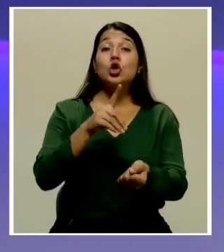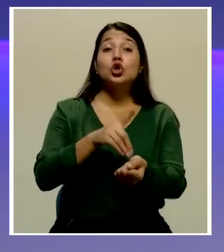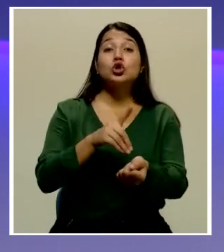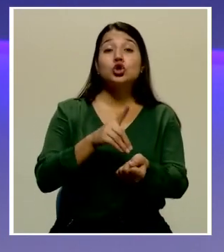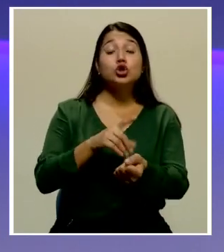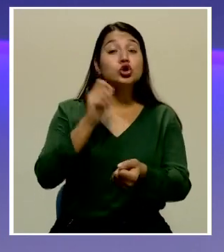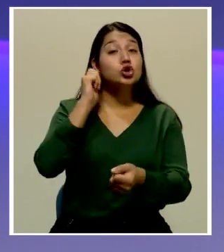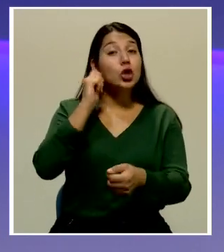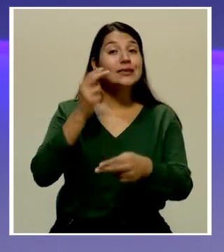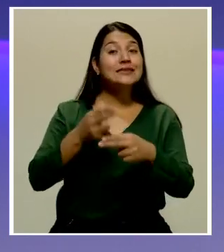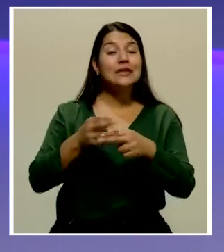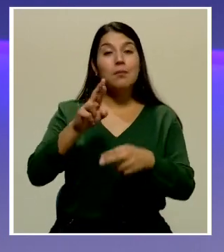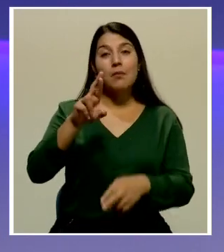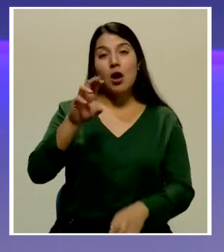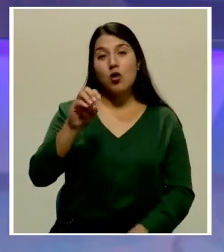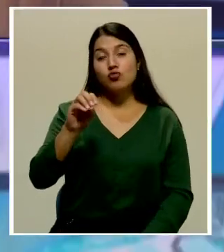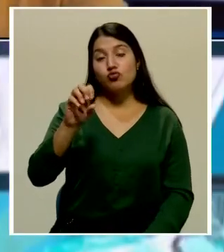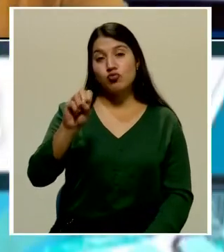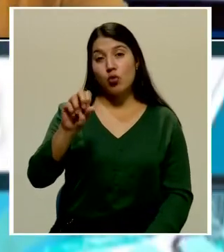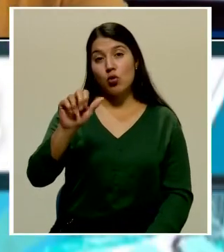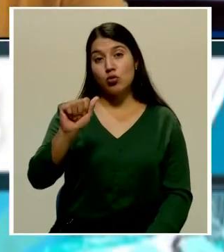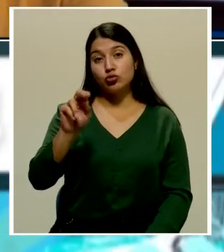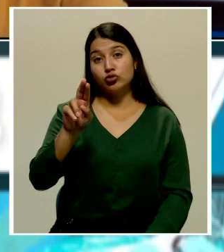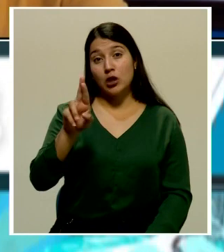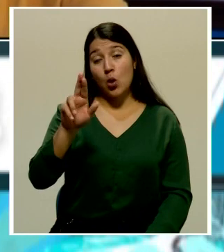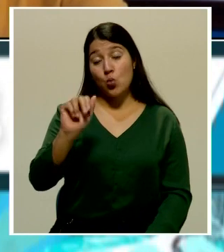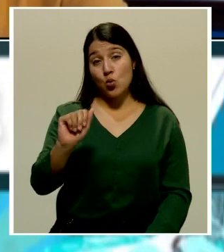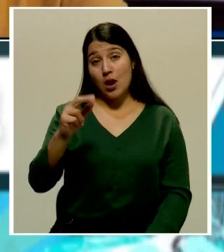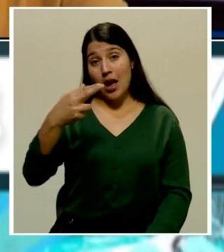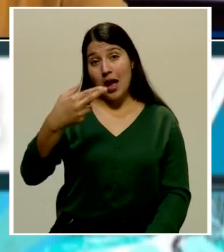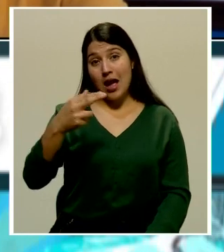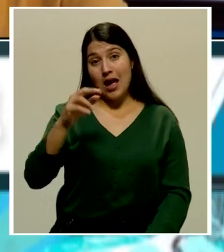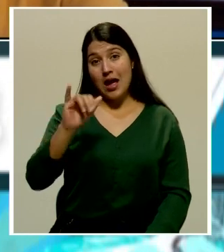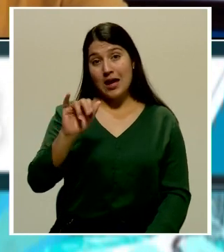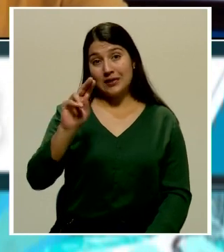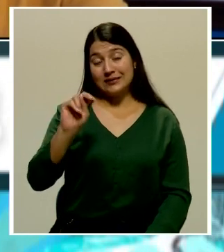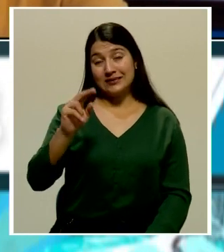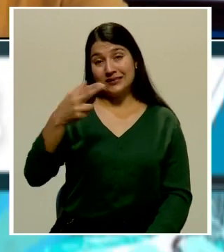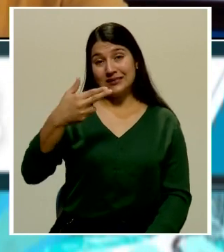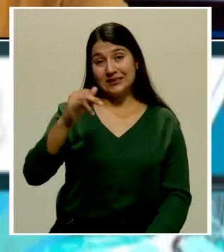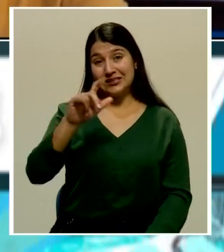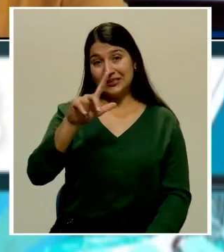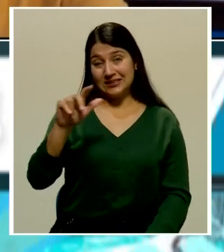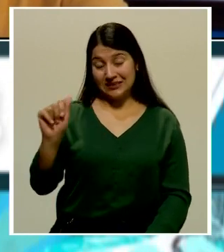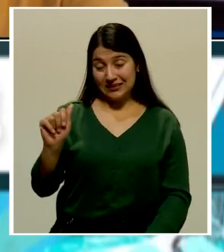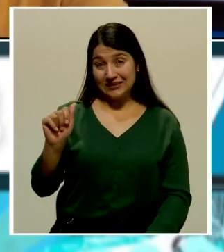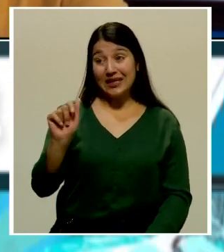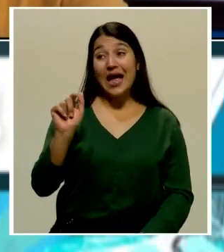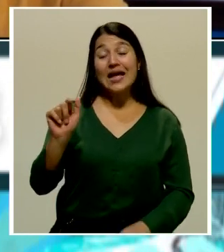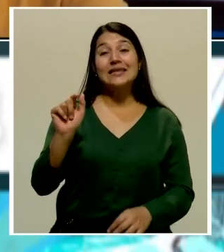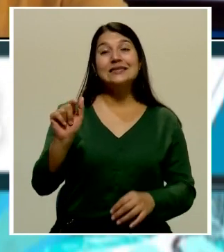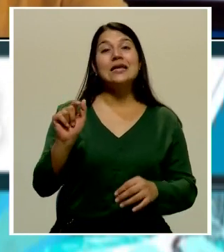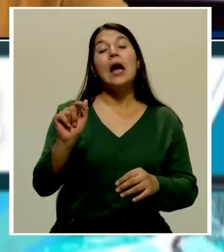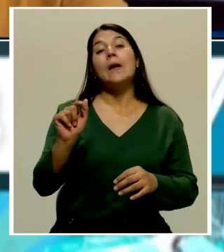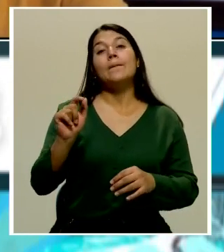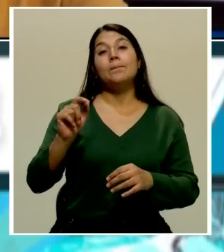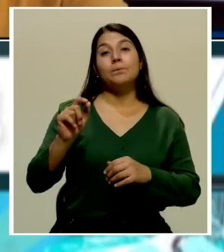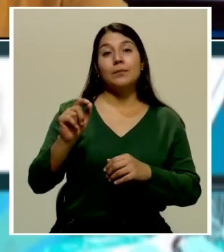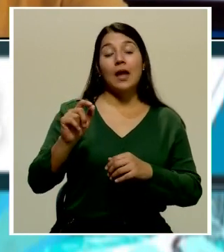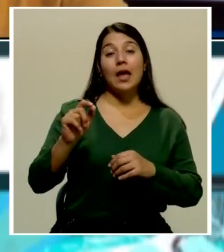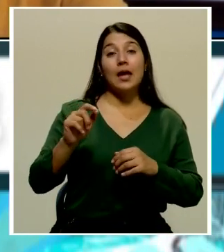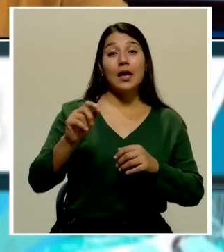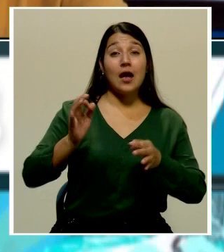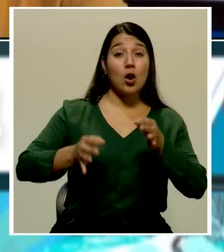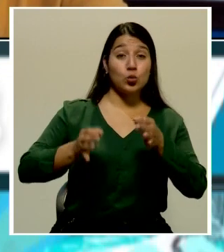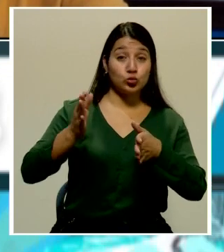Rosaura Chinchilla Calderón, penalista y coordinadora de la Maestría de Ciencias Penales de la Universidad de